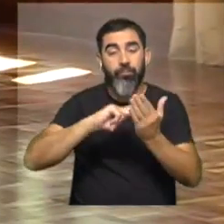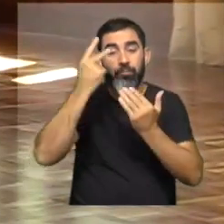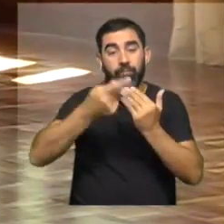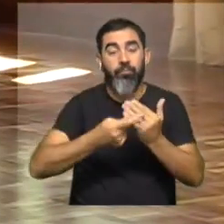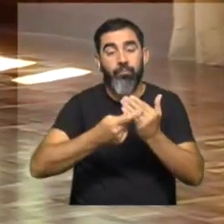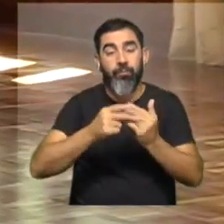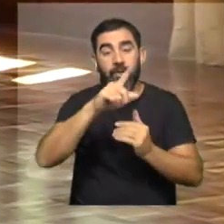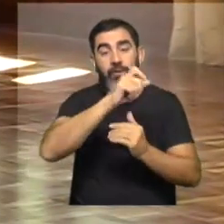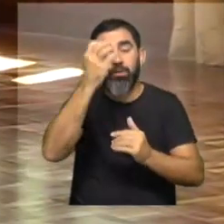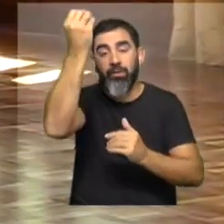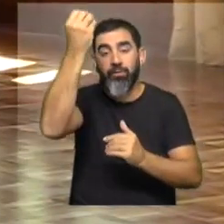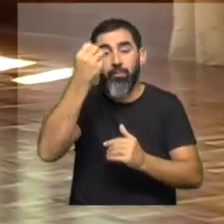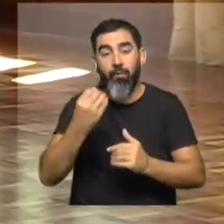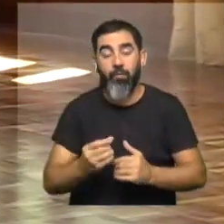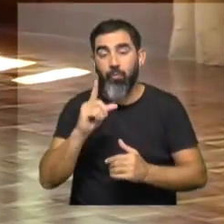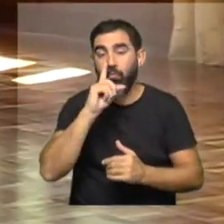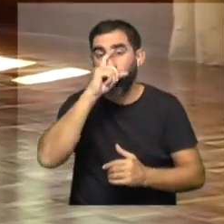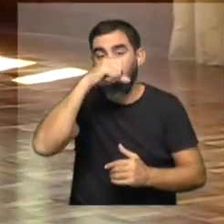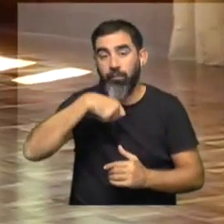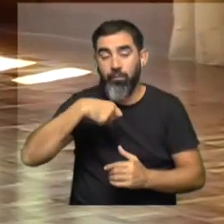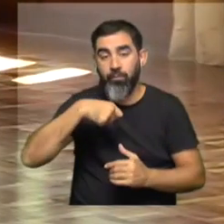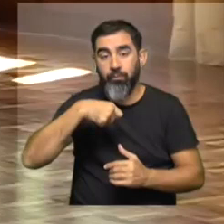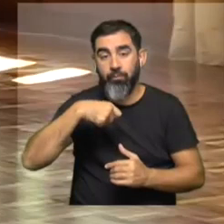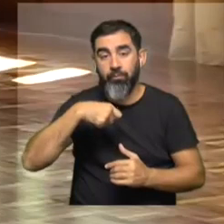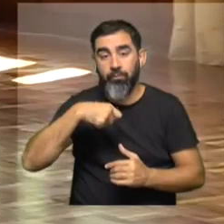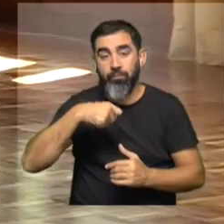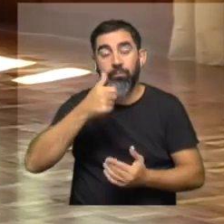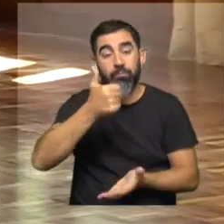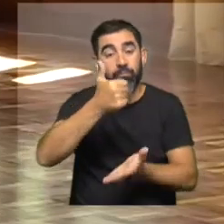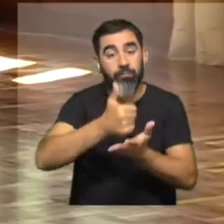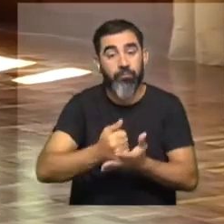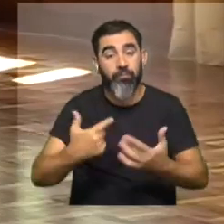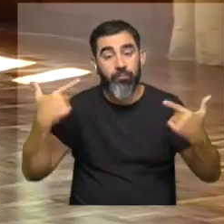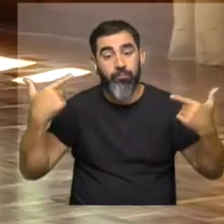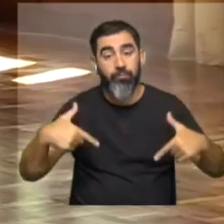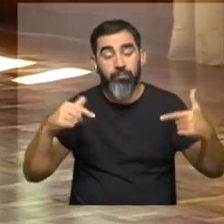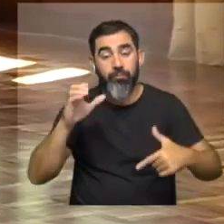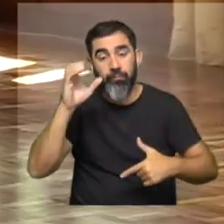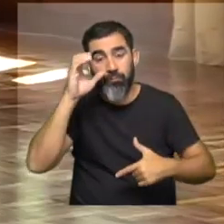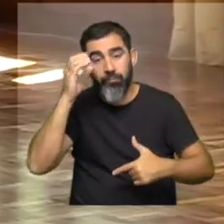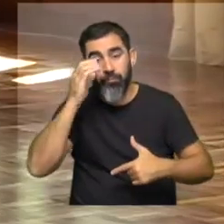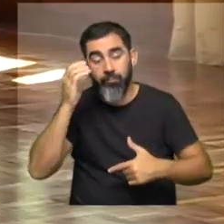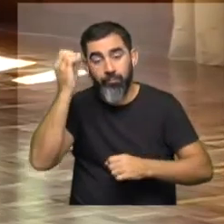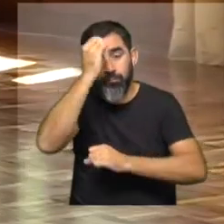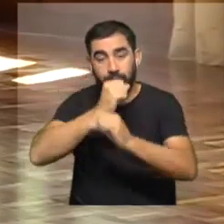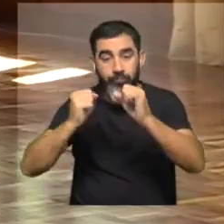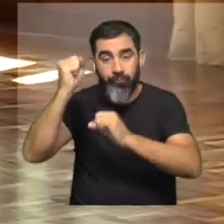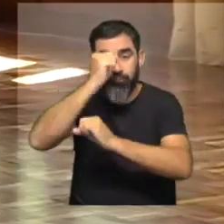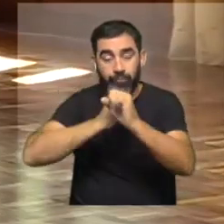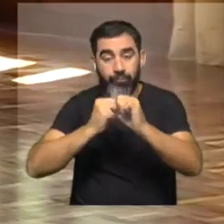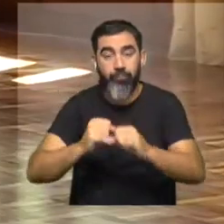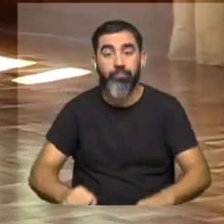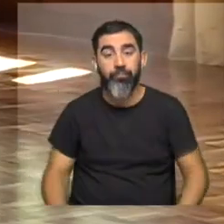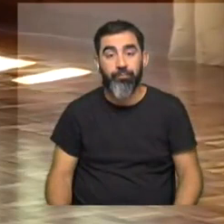100 semáforos para Montevideo, con la presencia de la intendenta de Montevideo, de la ingeniera Carolina Cose.